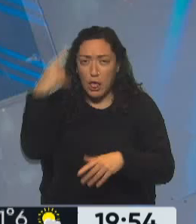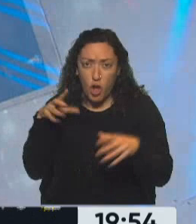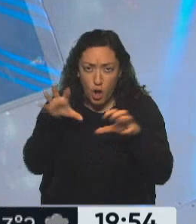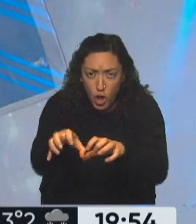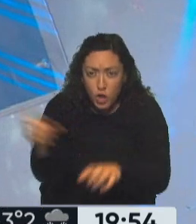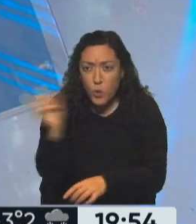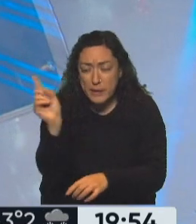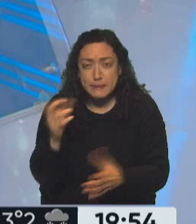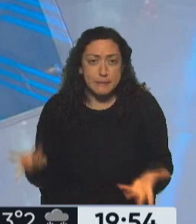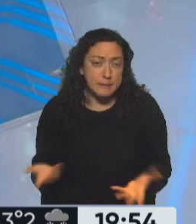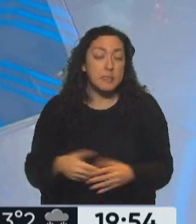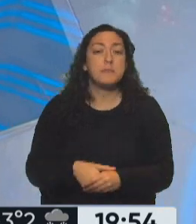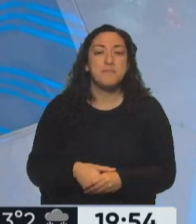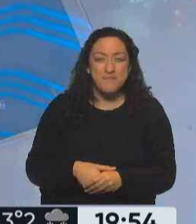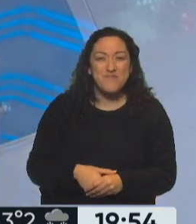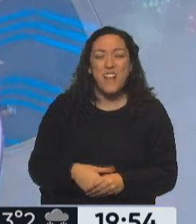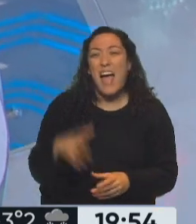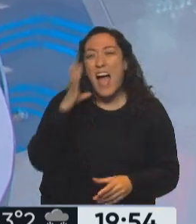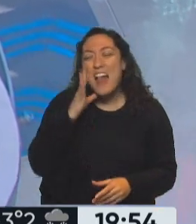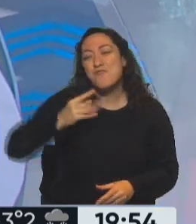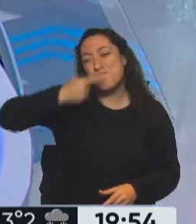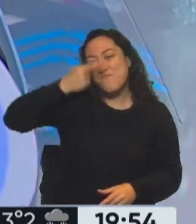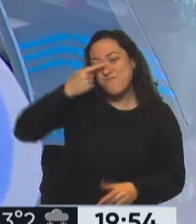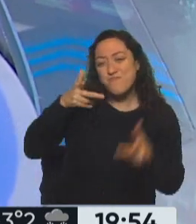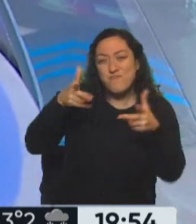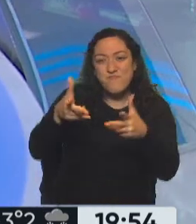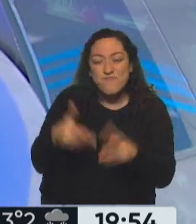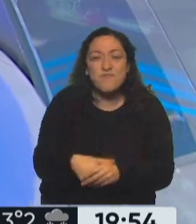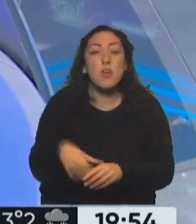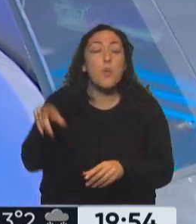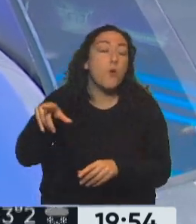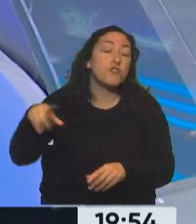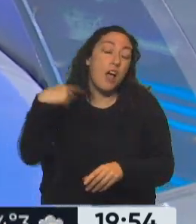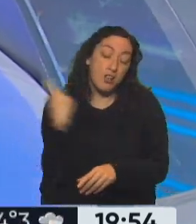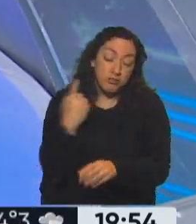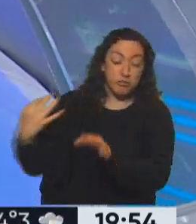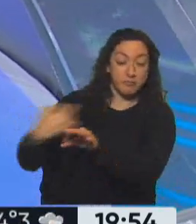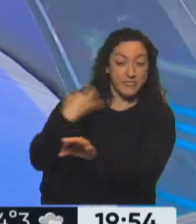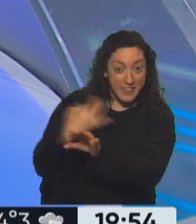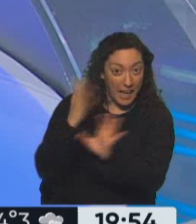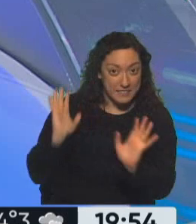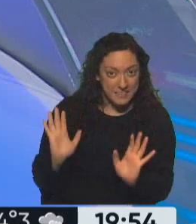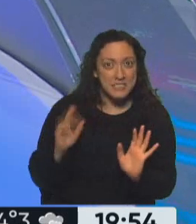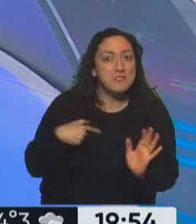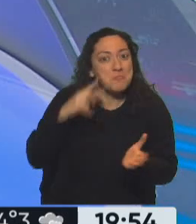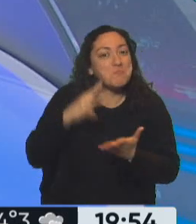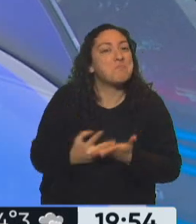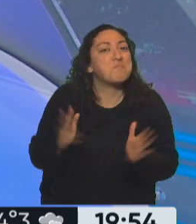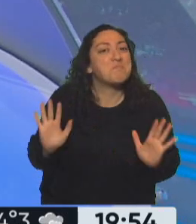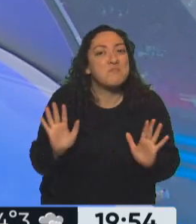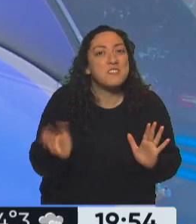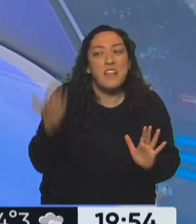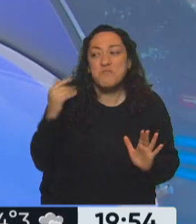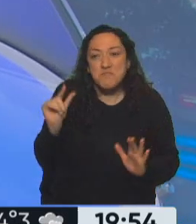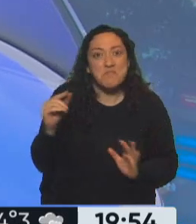gente que... Hay algo muy interesante, Pellegrino, que nos enseñaste, al menos lo reconozco. Me acabas de